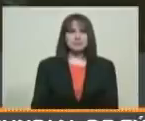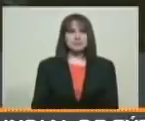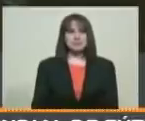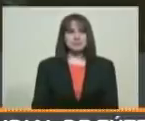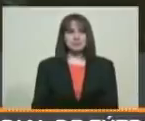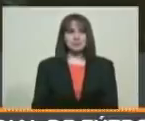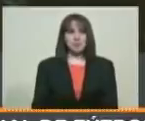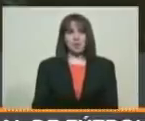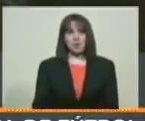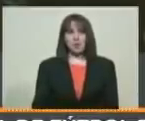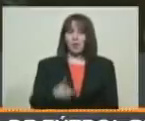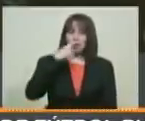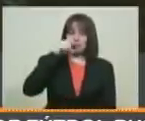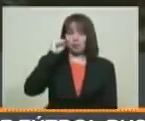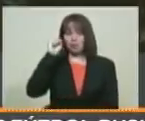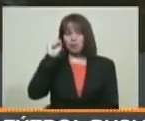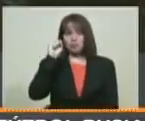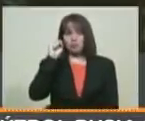Maduro,